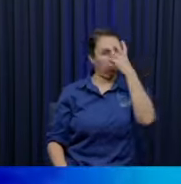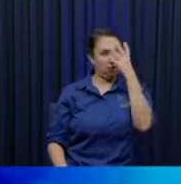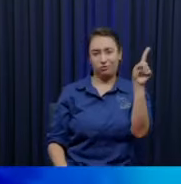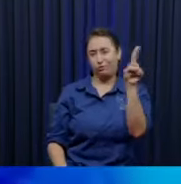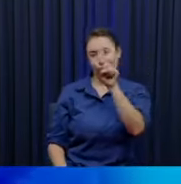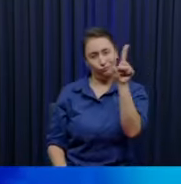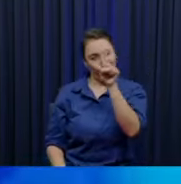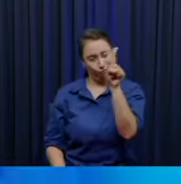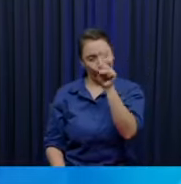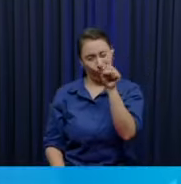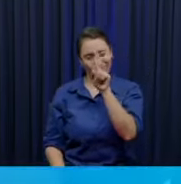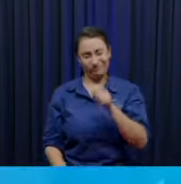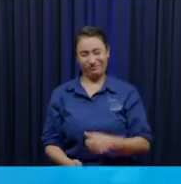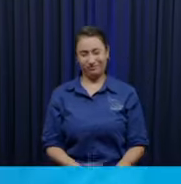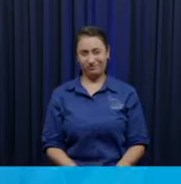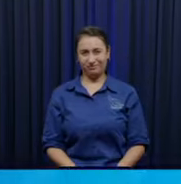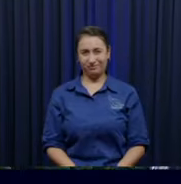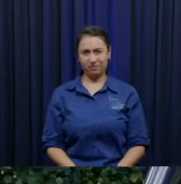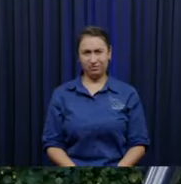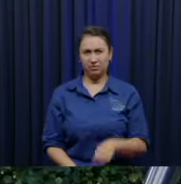Solo con un hermano estoy hablando aquí.